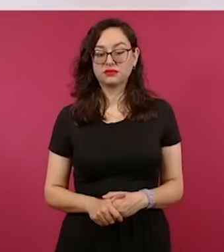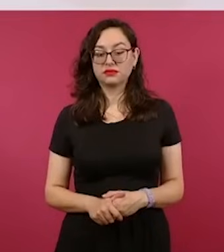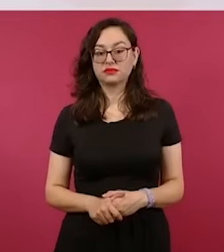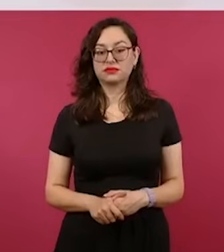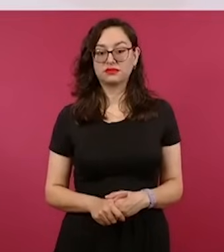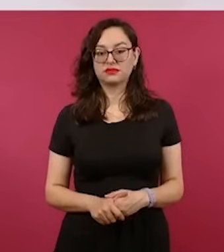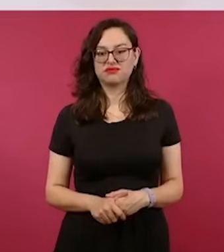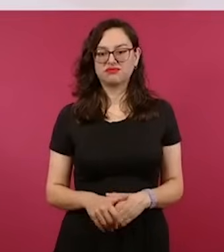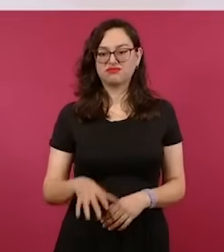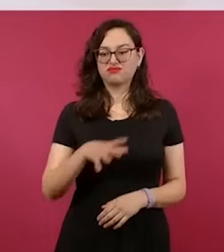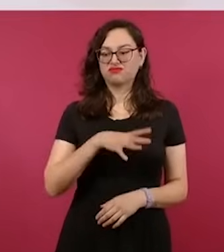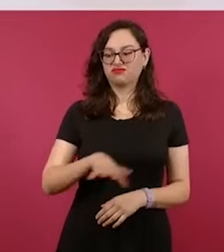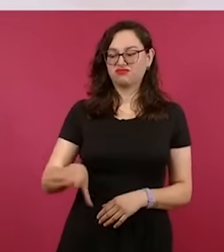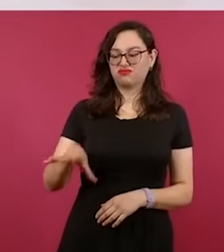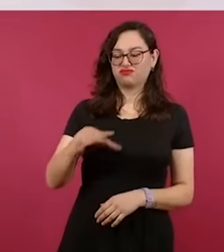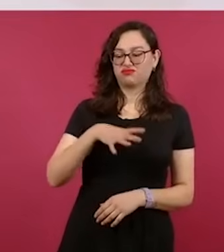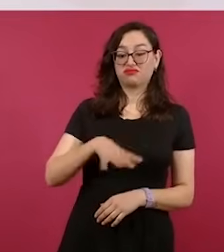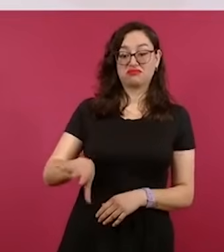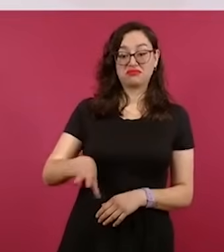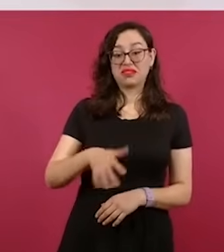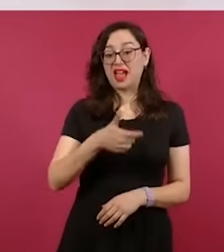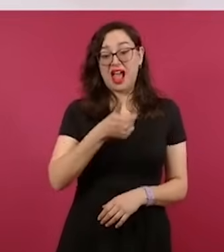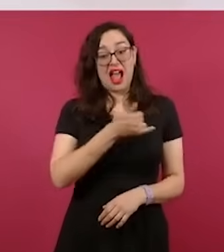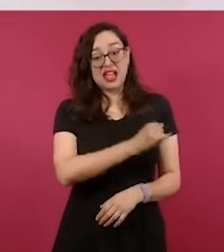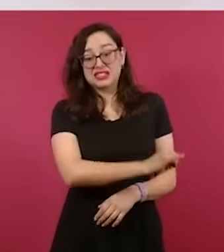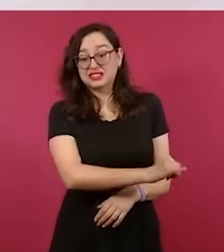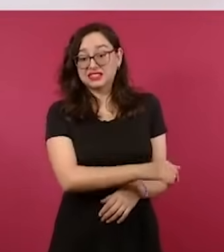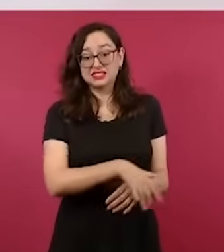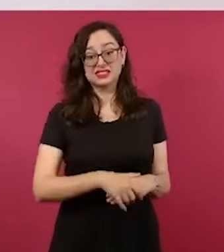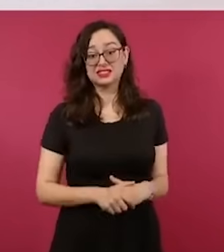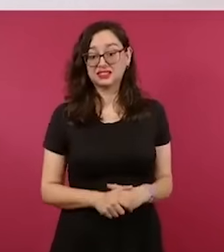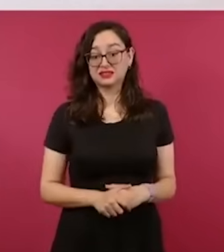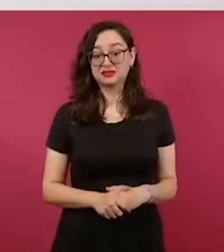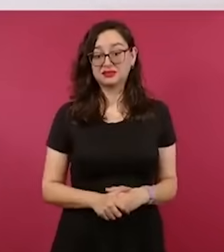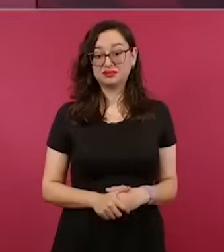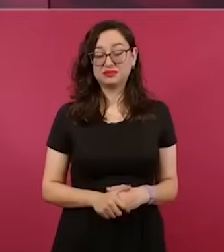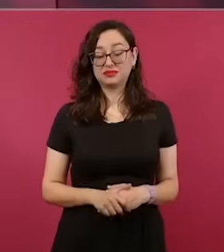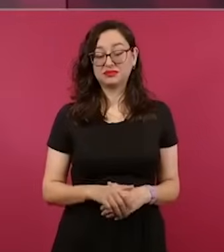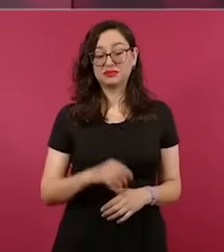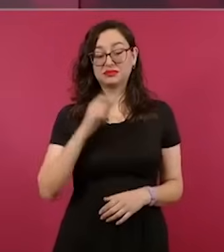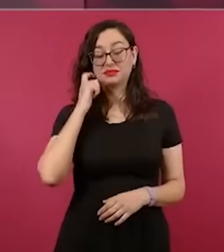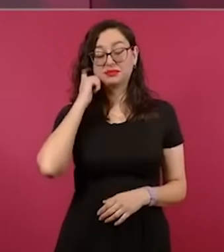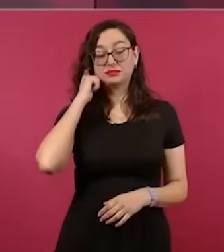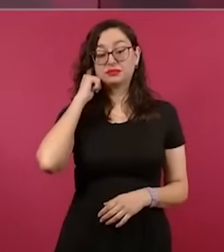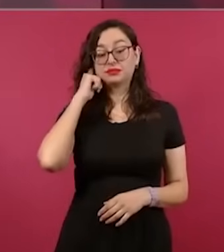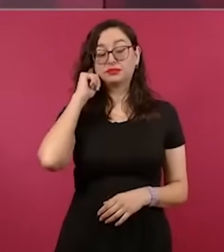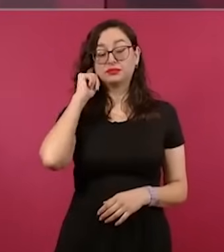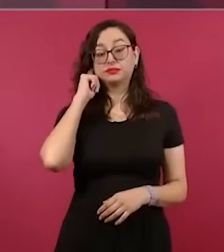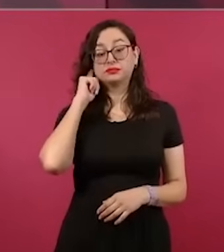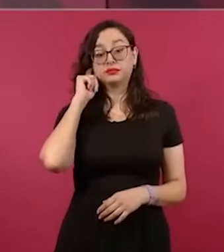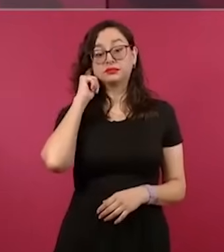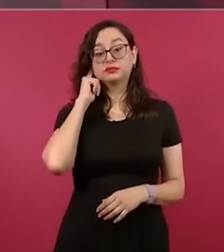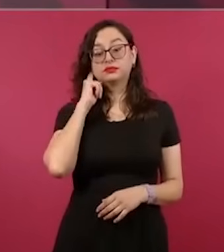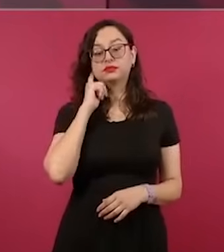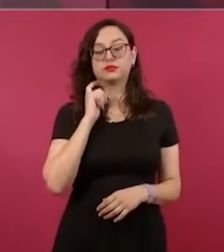un profundo desprecio al pueblo. Entonces, eso es lo que